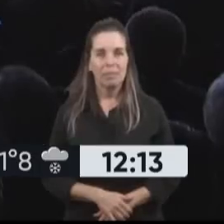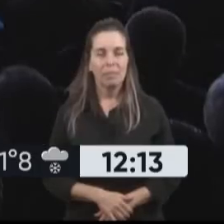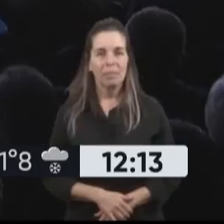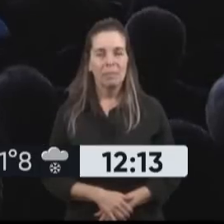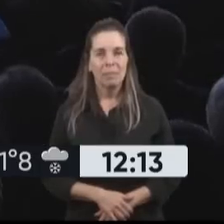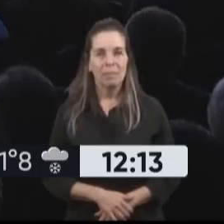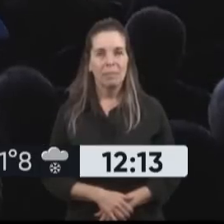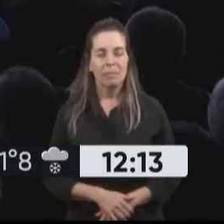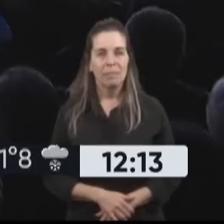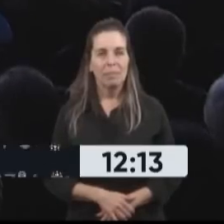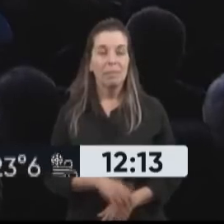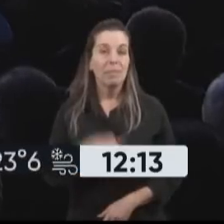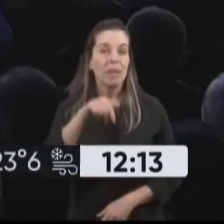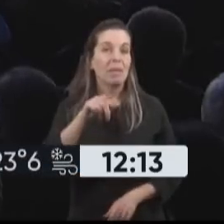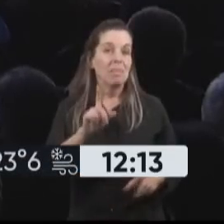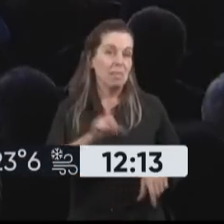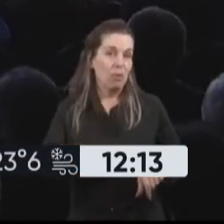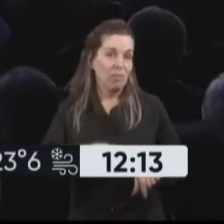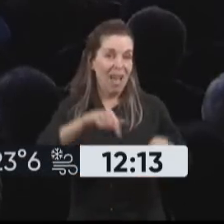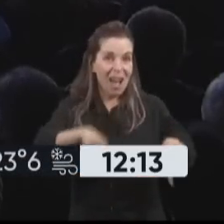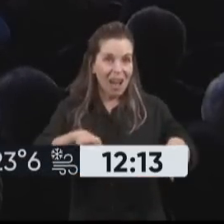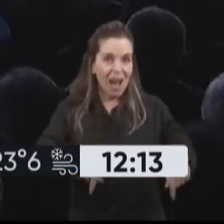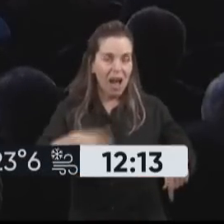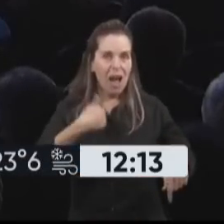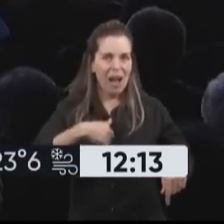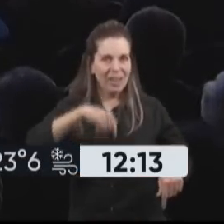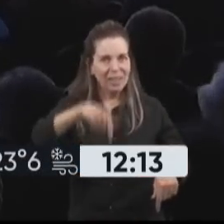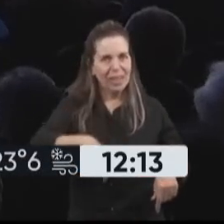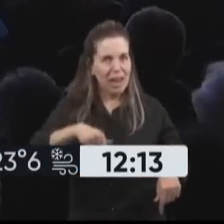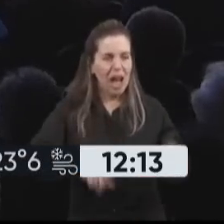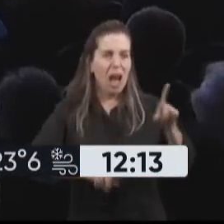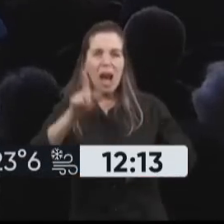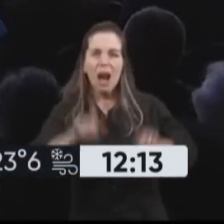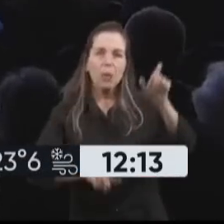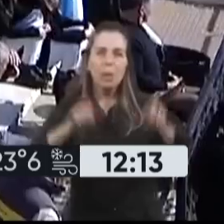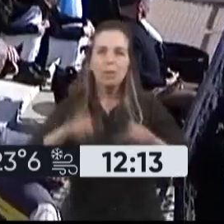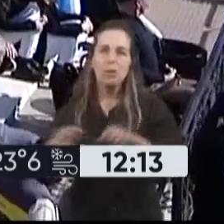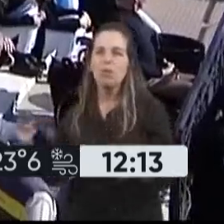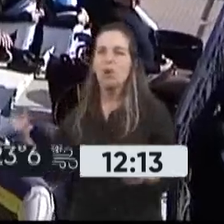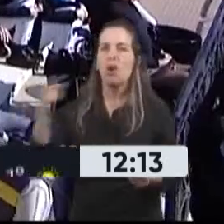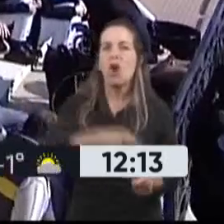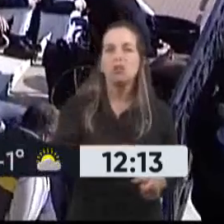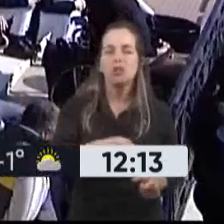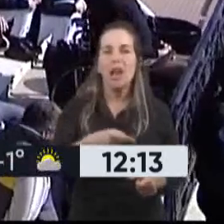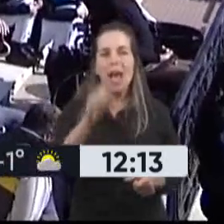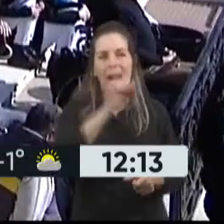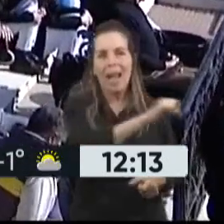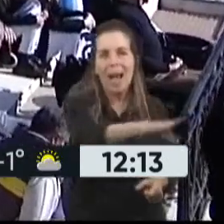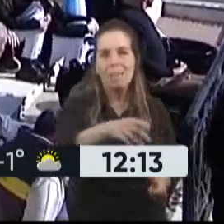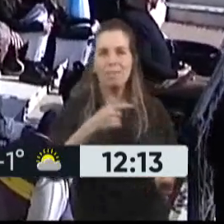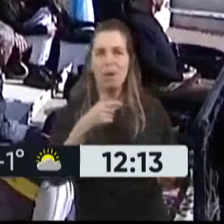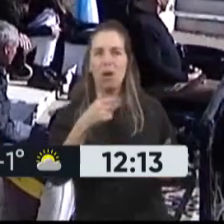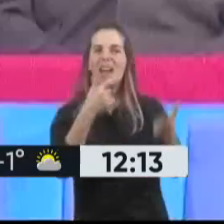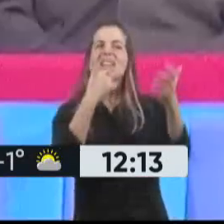Mientras tanto, acá en Argentina, algunos iluminados despotrican contra los avances tecnológicos del campo y